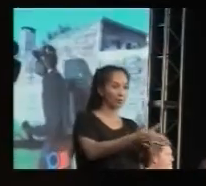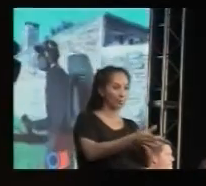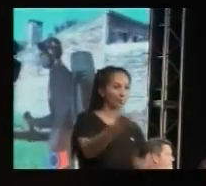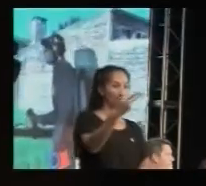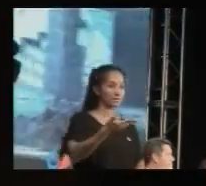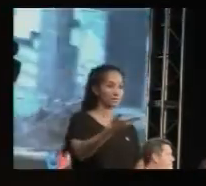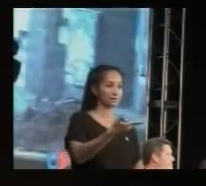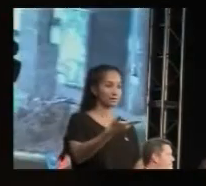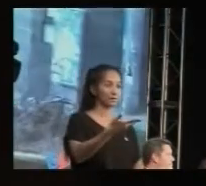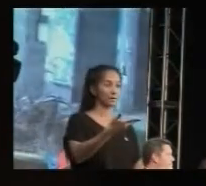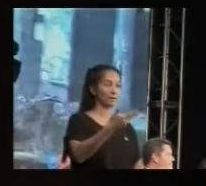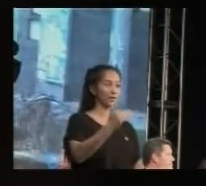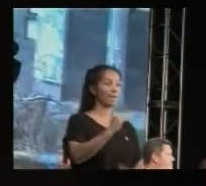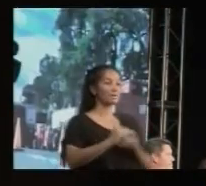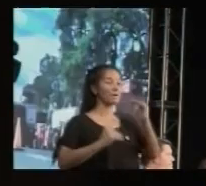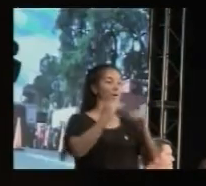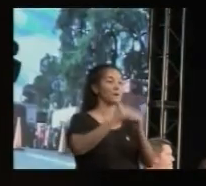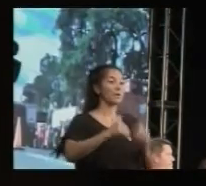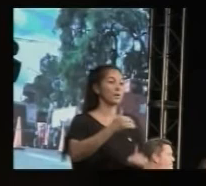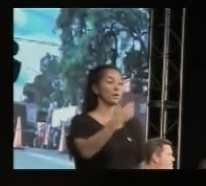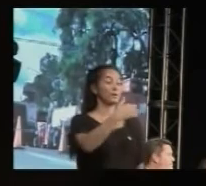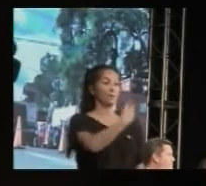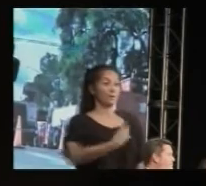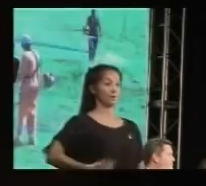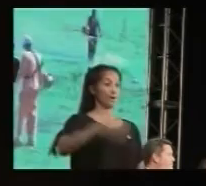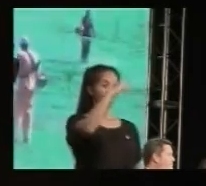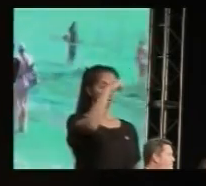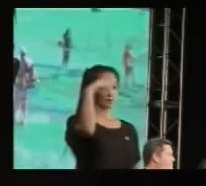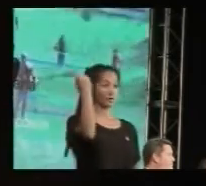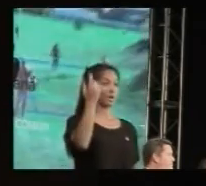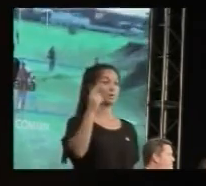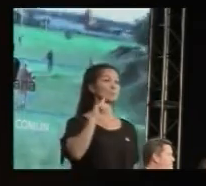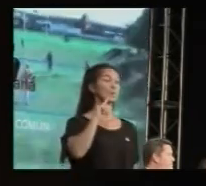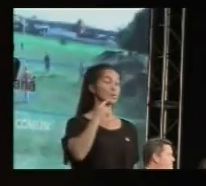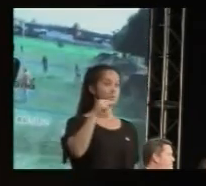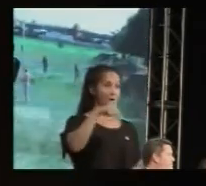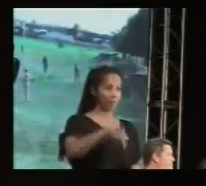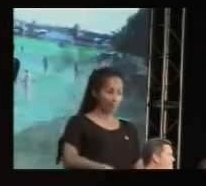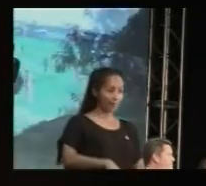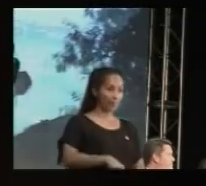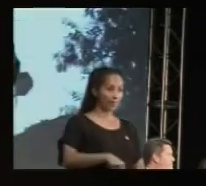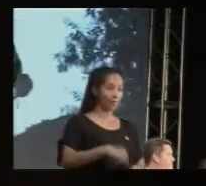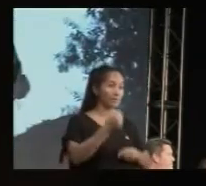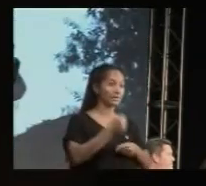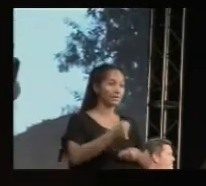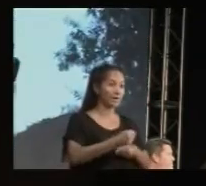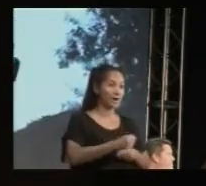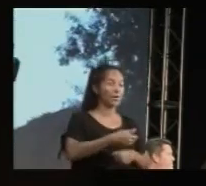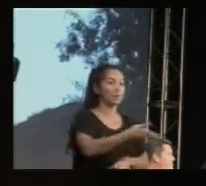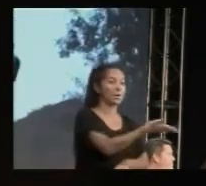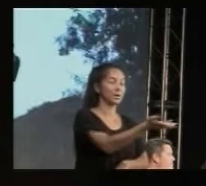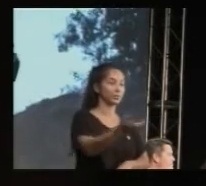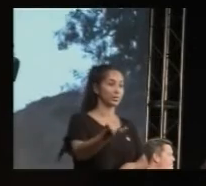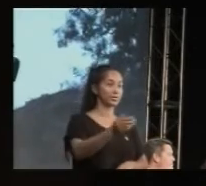tres escalones del Estado, nacional, provincial y municipal, se ven hoy en obras y servicios que en